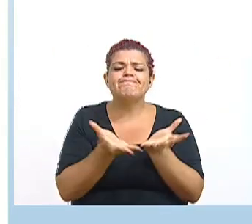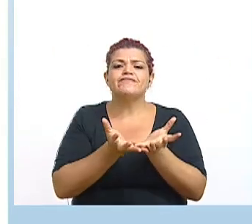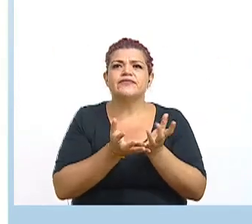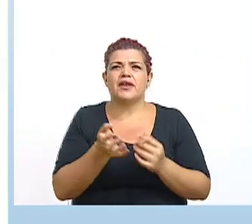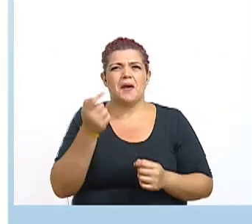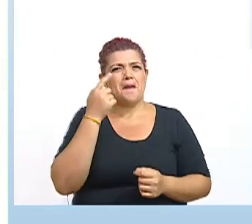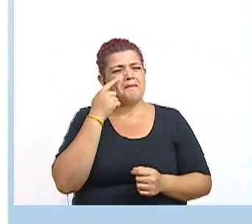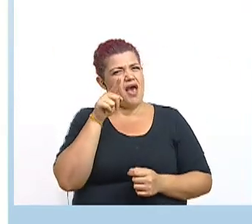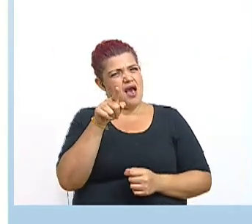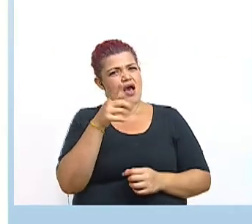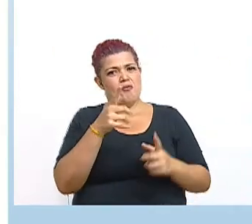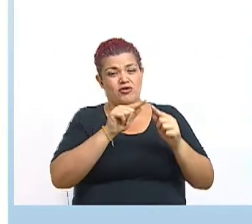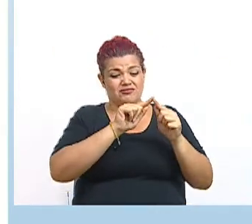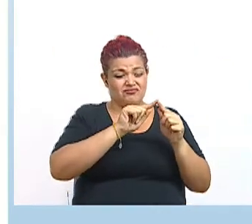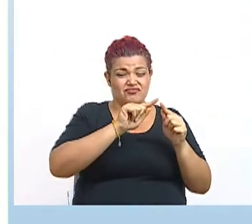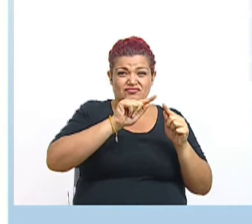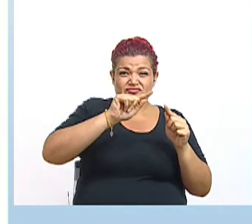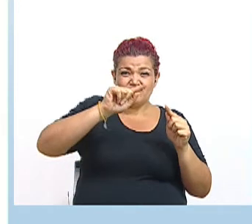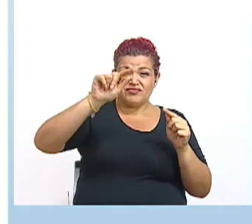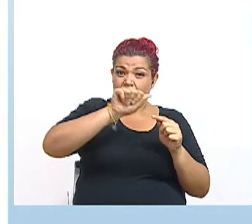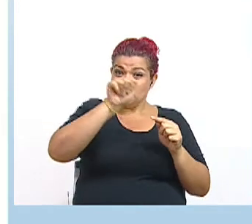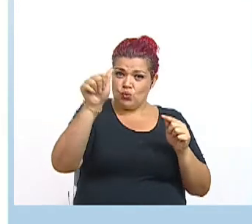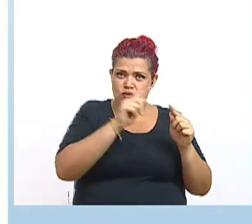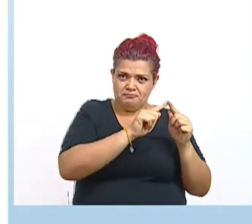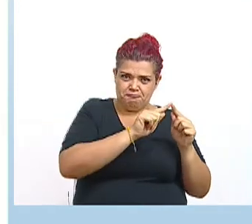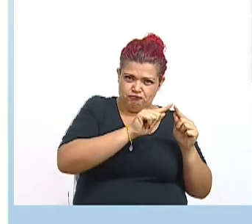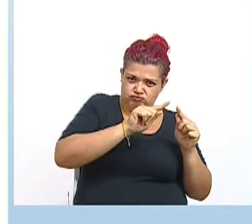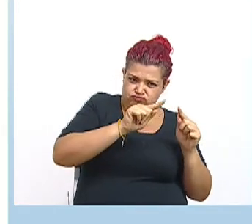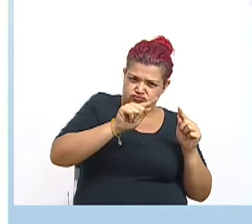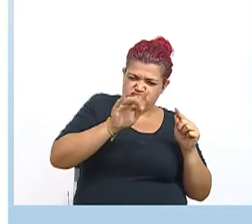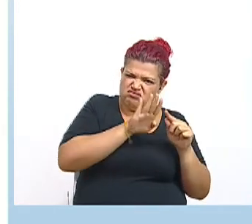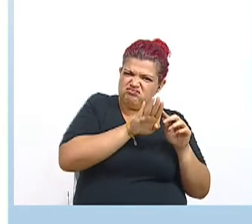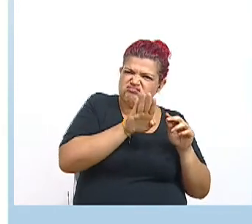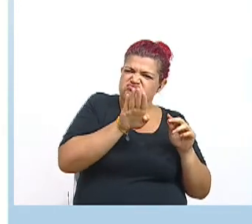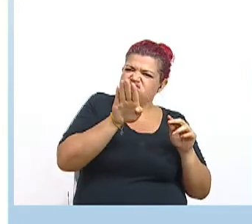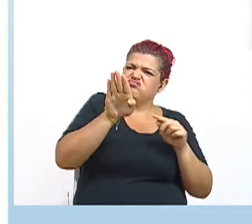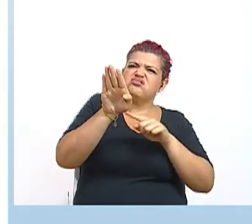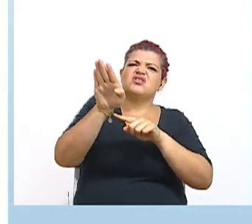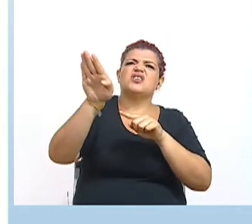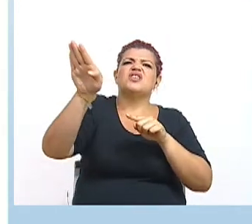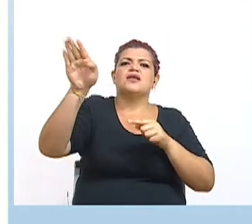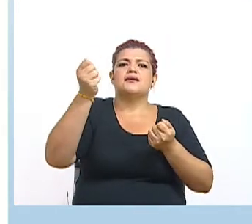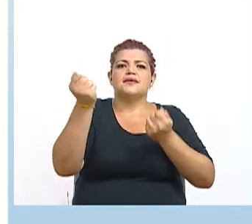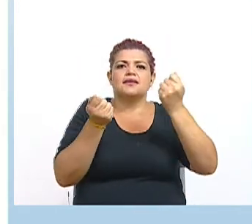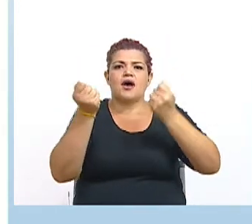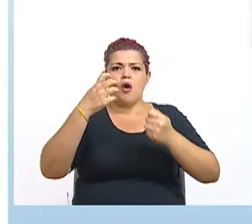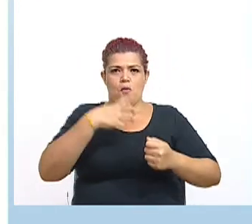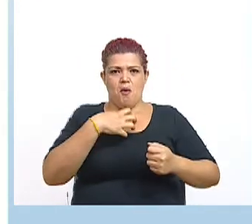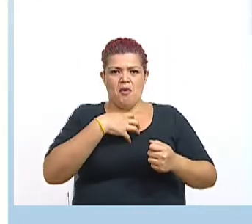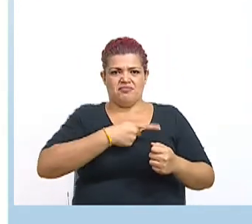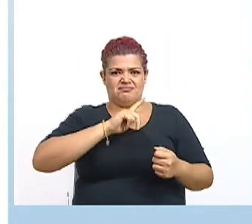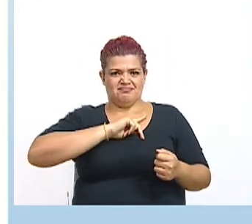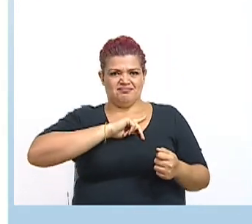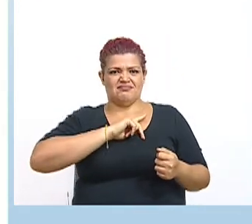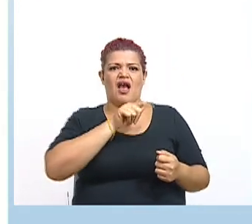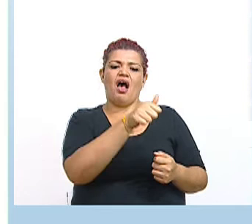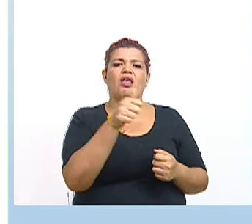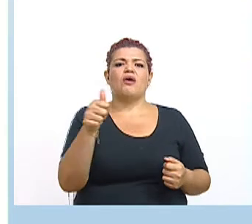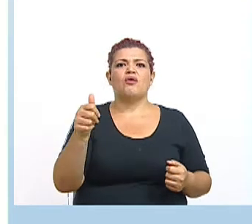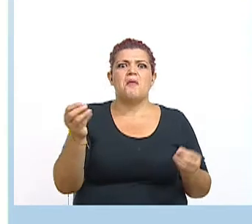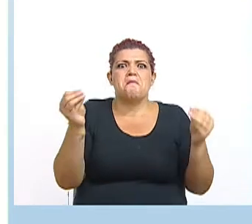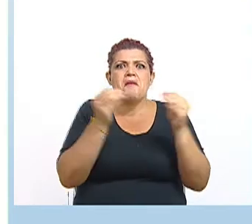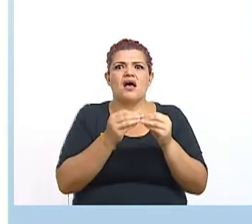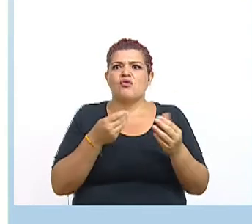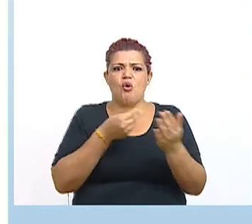azul, con un crecimiento notable, corresponde a los vehículos particulares, que efectivamente cada vez